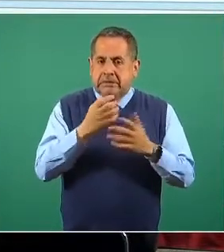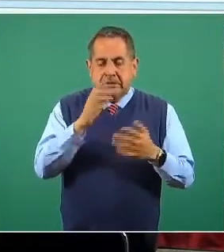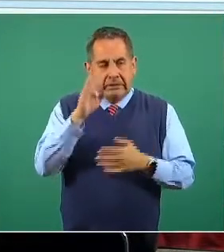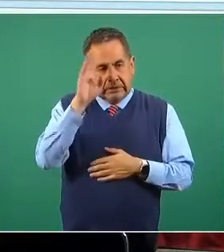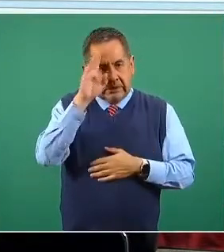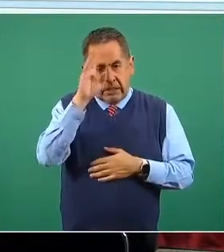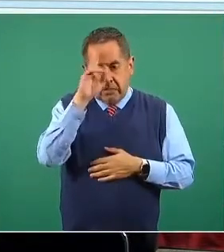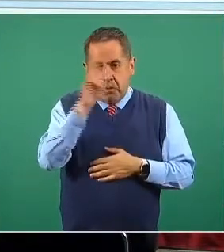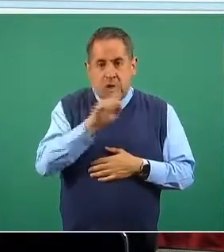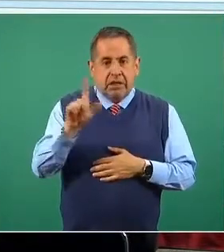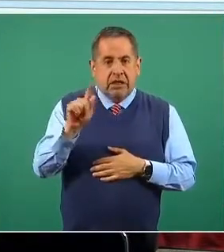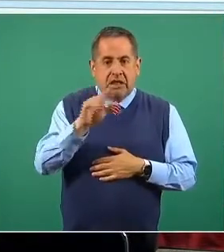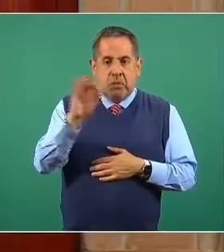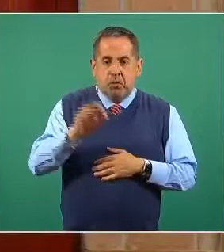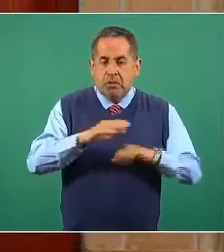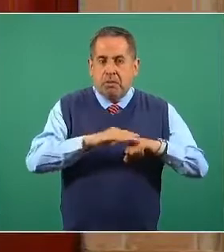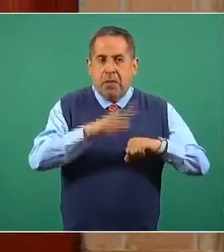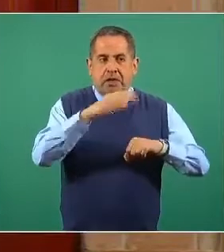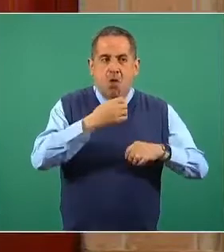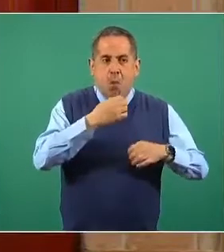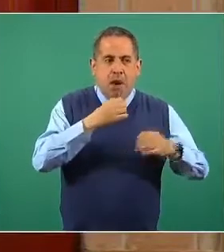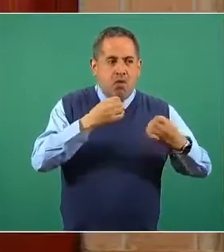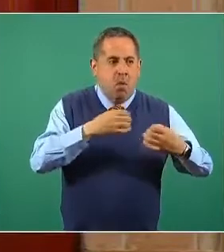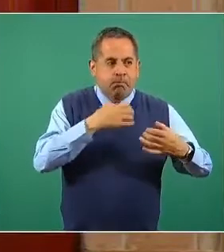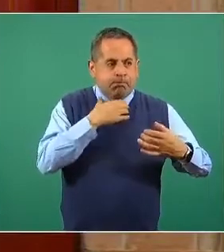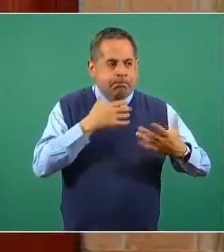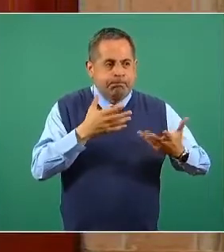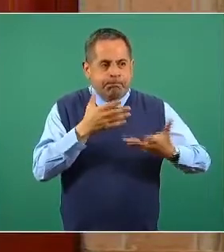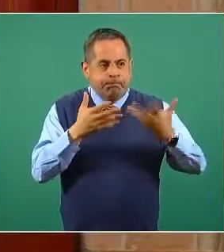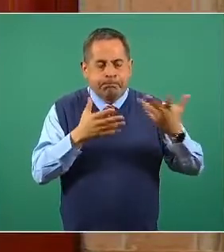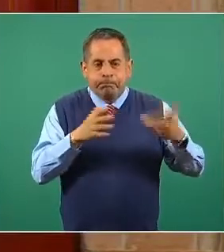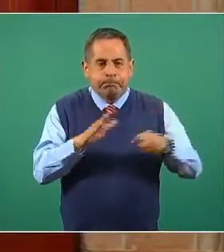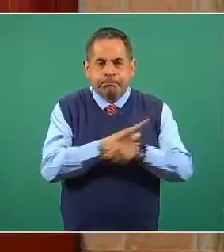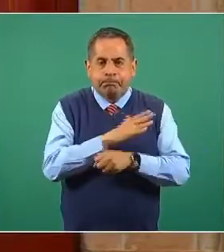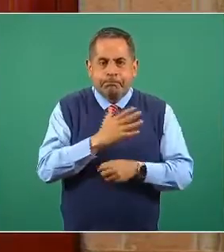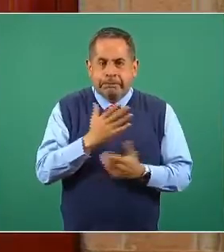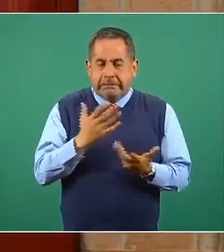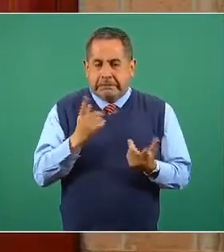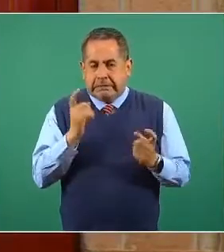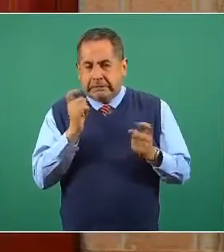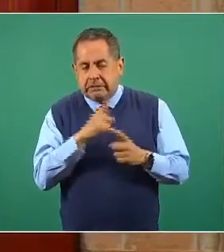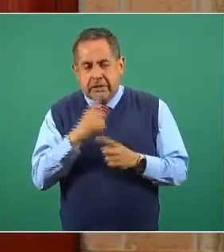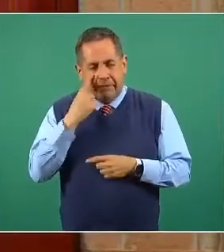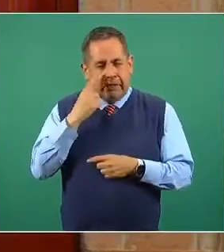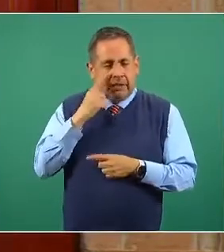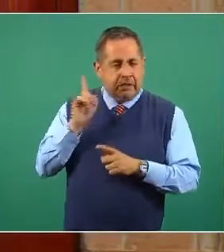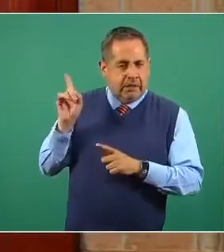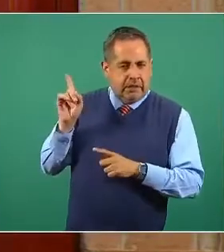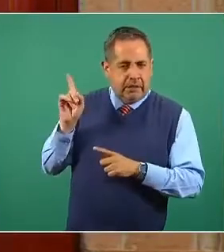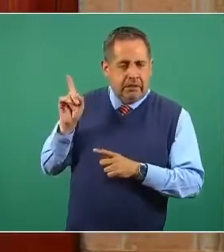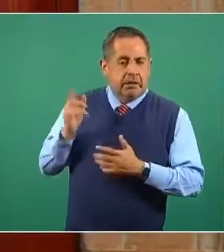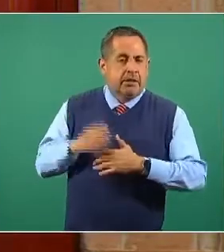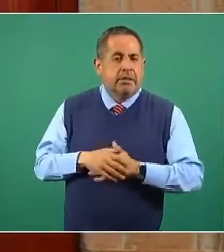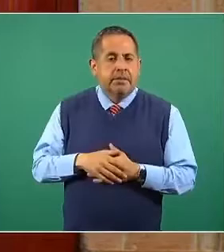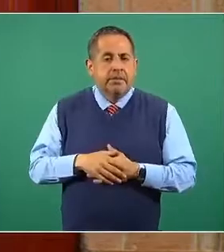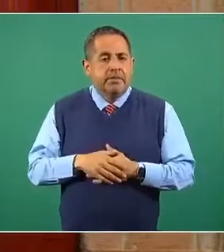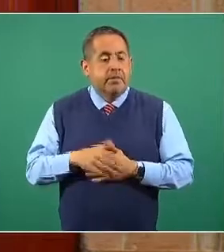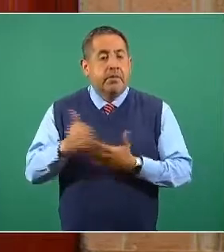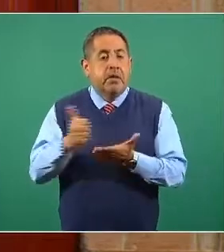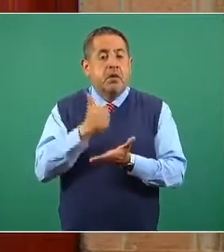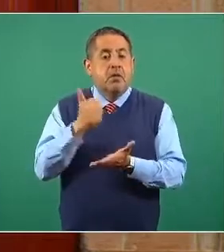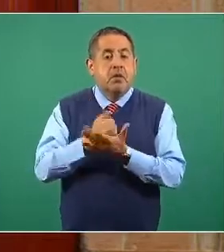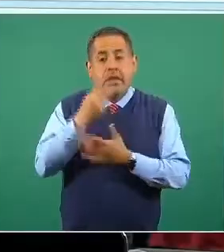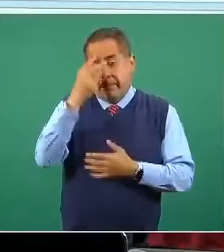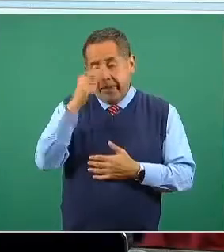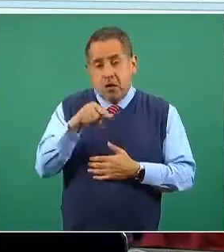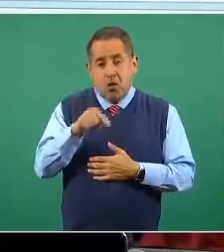las mismas en las últimas semanas. Pueden ver ustedes las ocupaciones específicas para cada una de las 9, siendo la Ciudad de